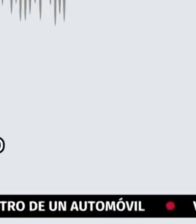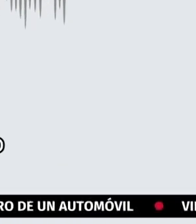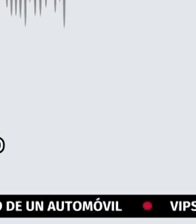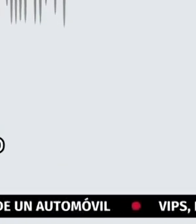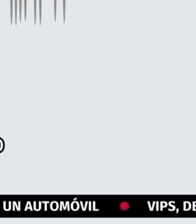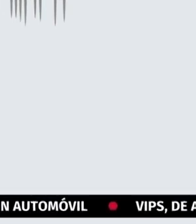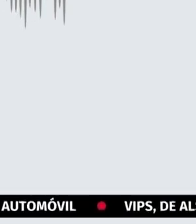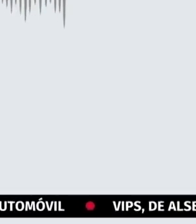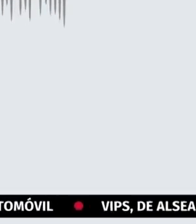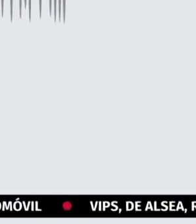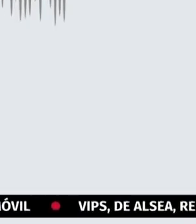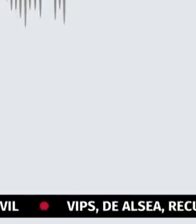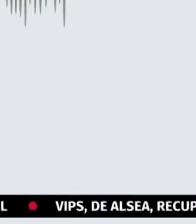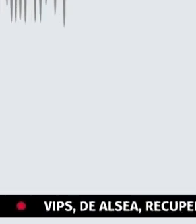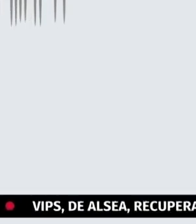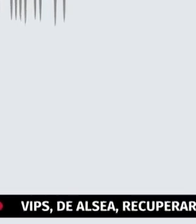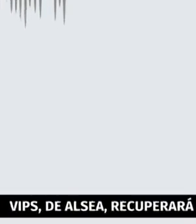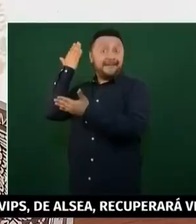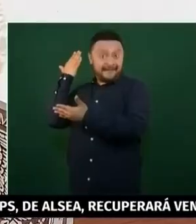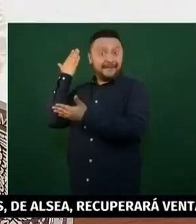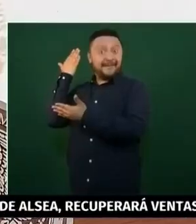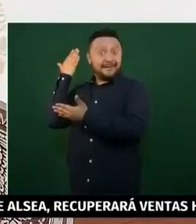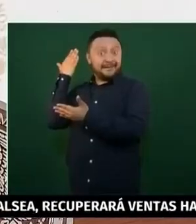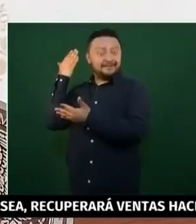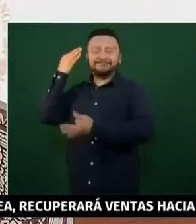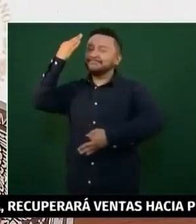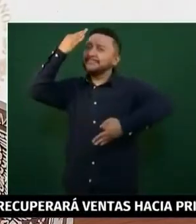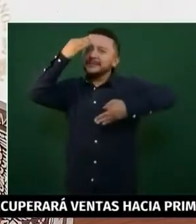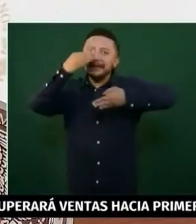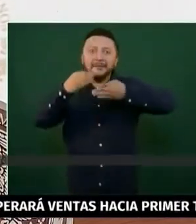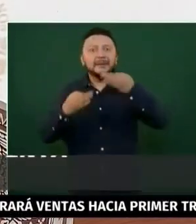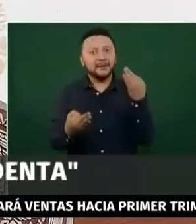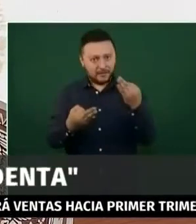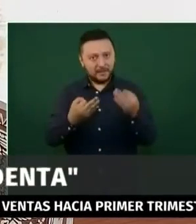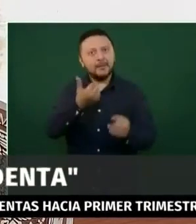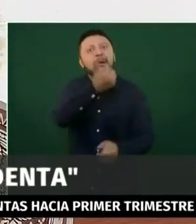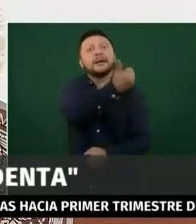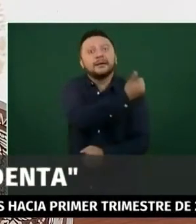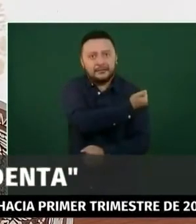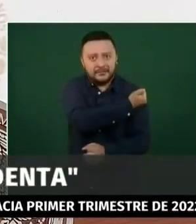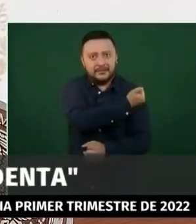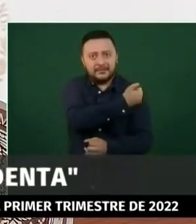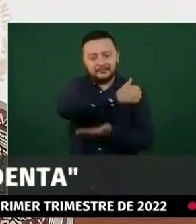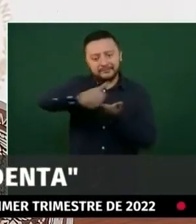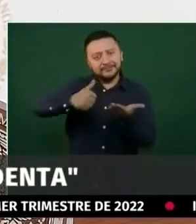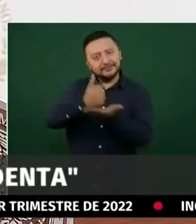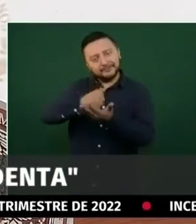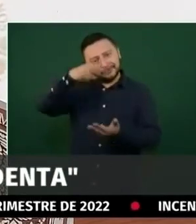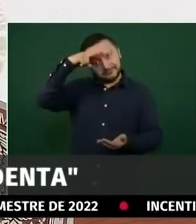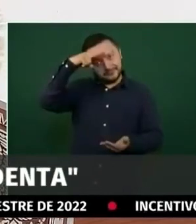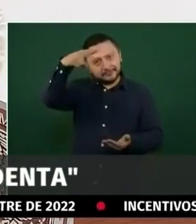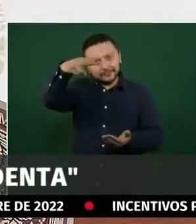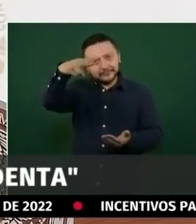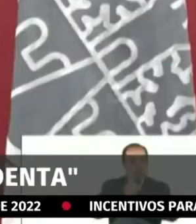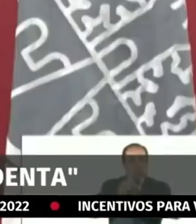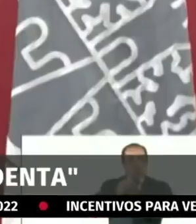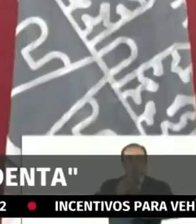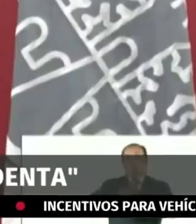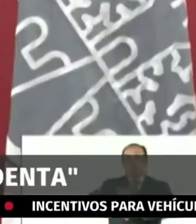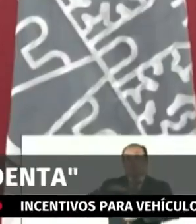continuidad y todo nuestro apoyo al presidente de la República. Bien, Alma, son parte de las declaraciones de la jefa de gobierno de la Ciudad de